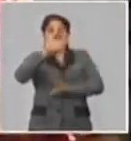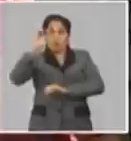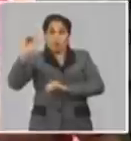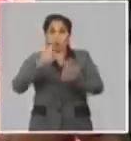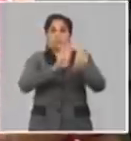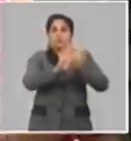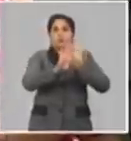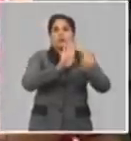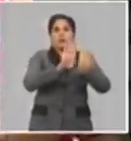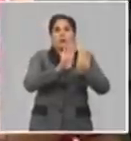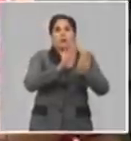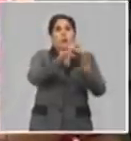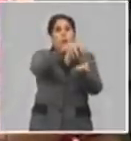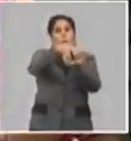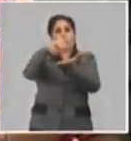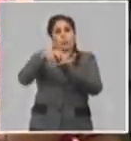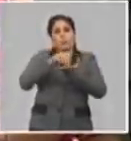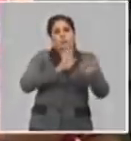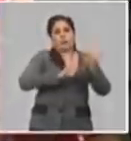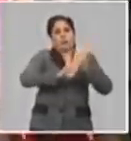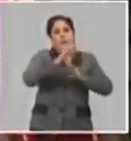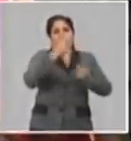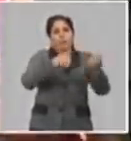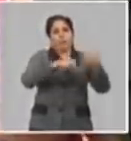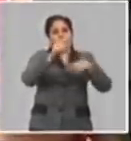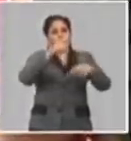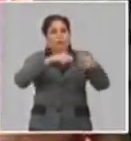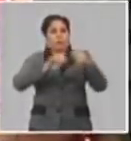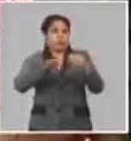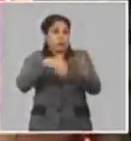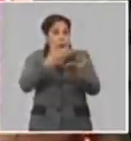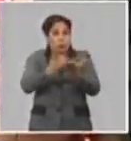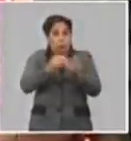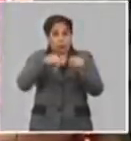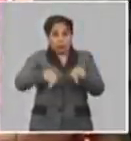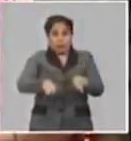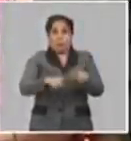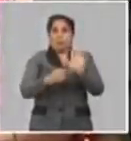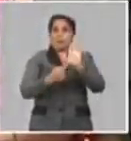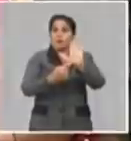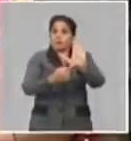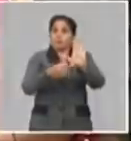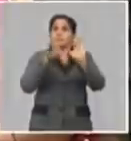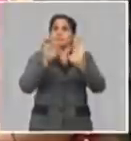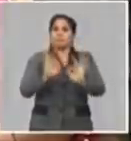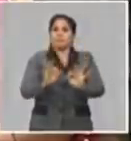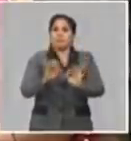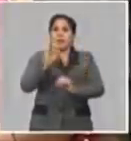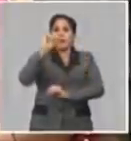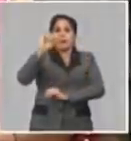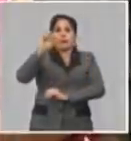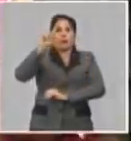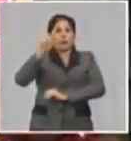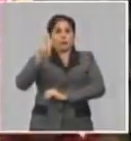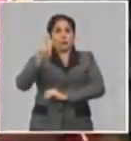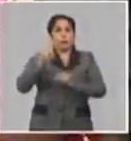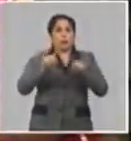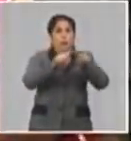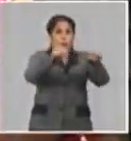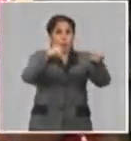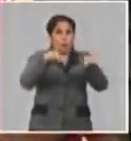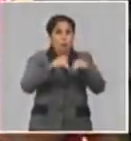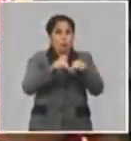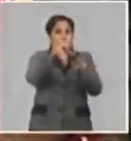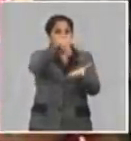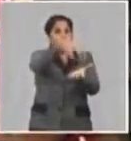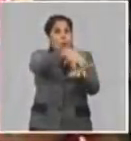venta o puntos de venta. En la propuesta que se ha anunciado, solo 72 establecimientos en